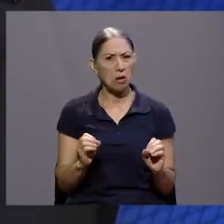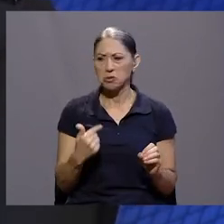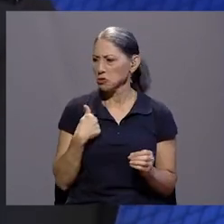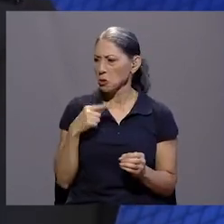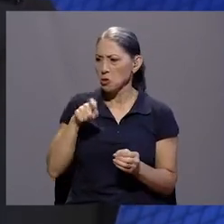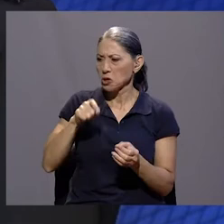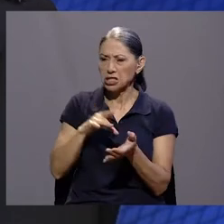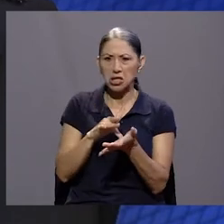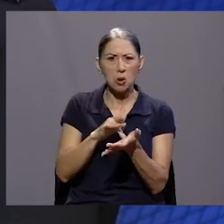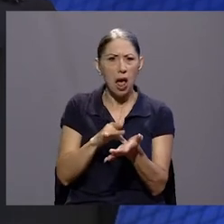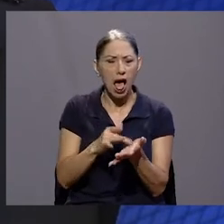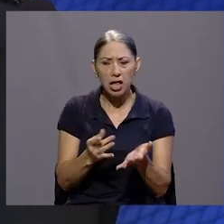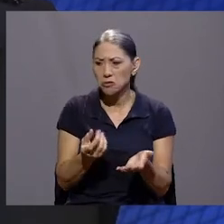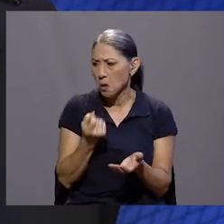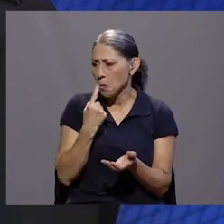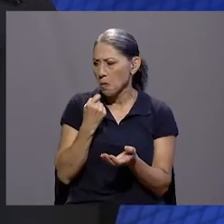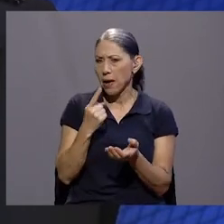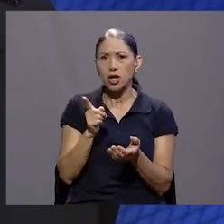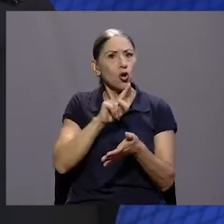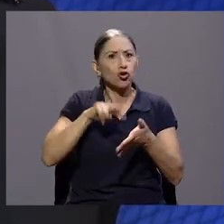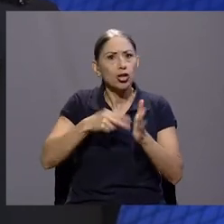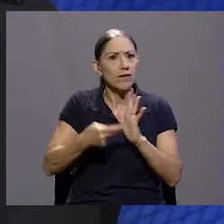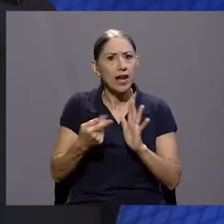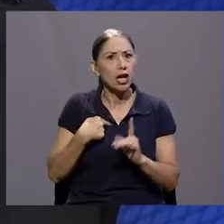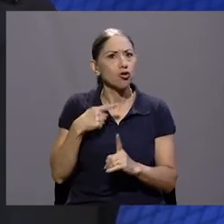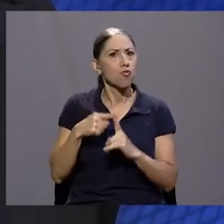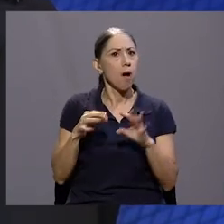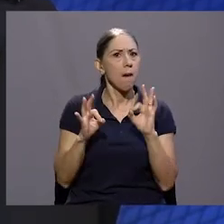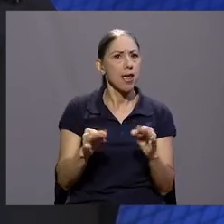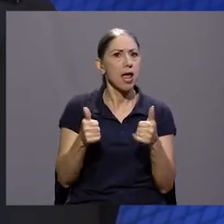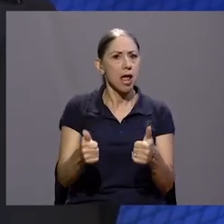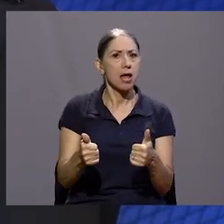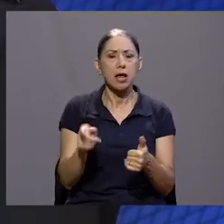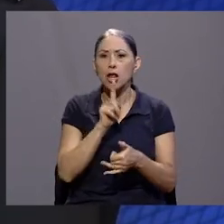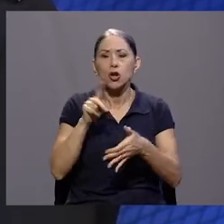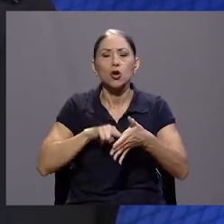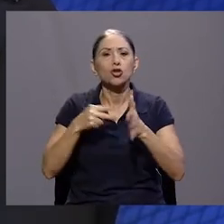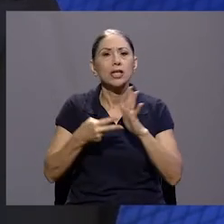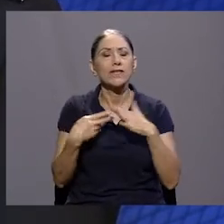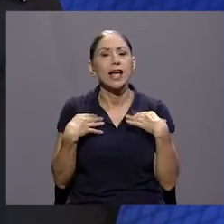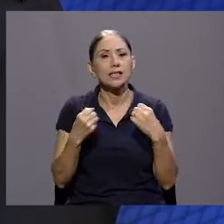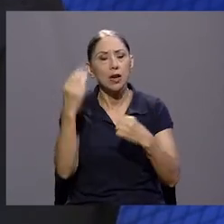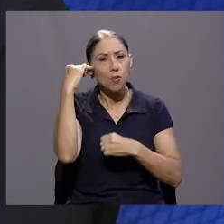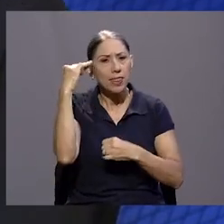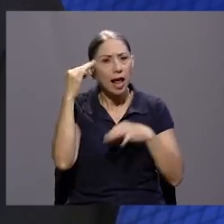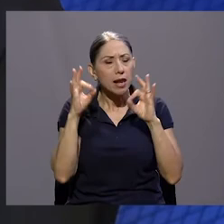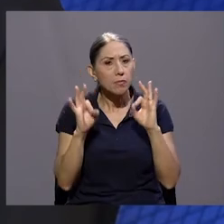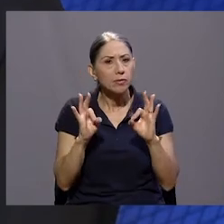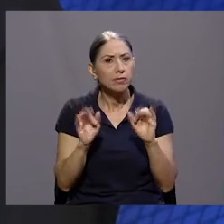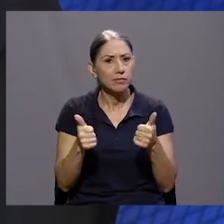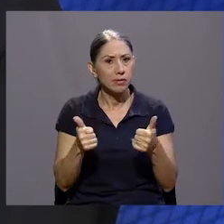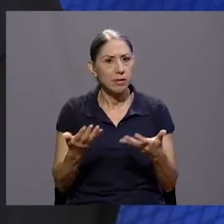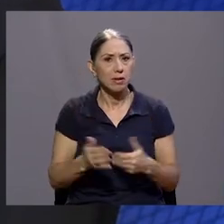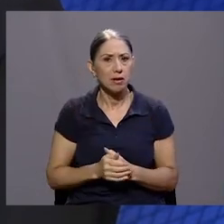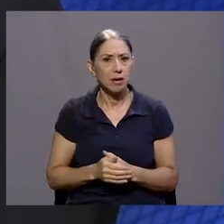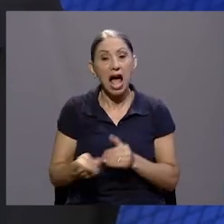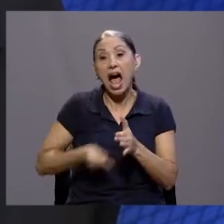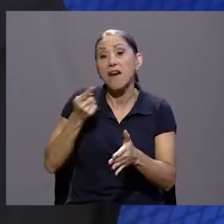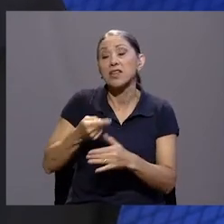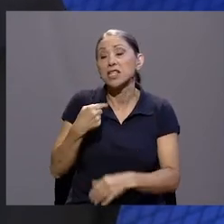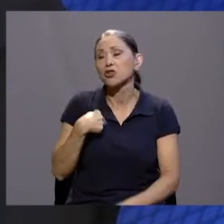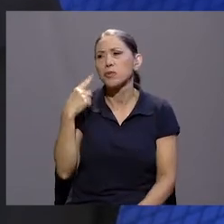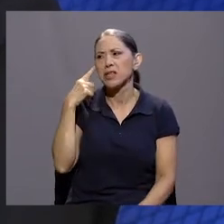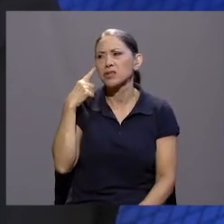necesitaba medicación es exactamente lo que usted acaba de decir no quiere decir que yo esté bien no quiere decir que mi salud mental esté sana porque a veces decimos